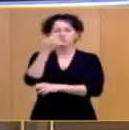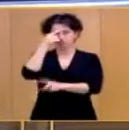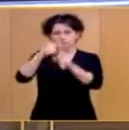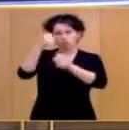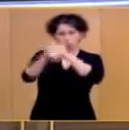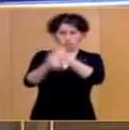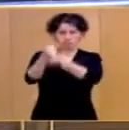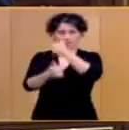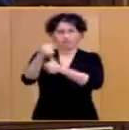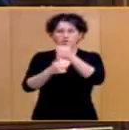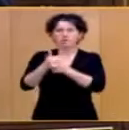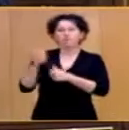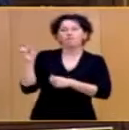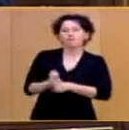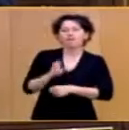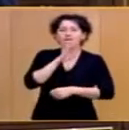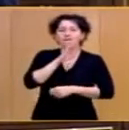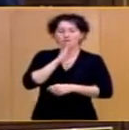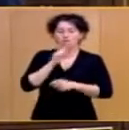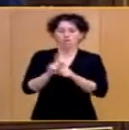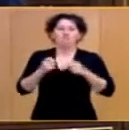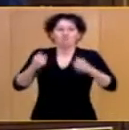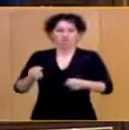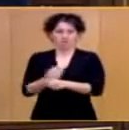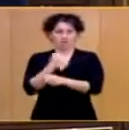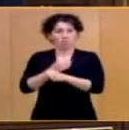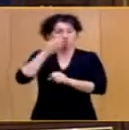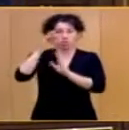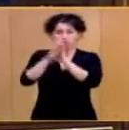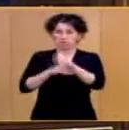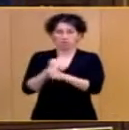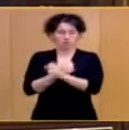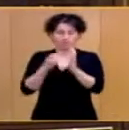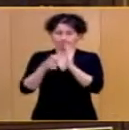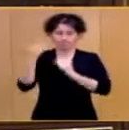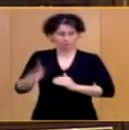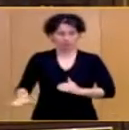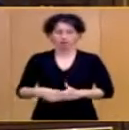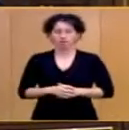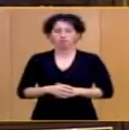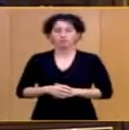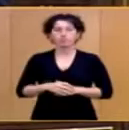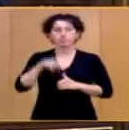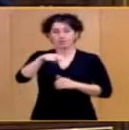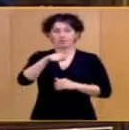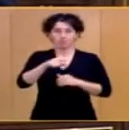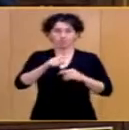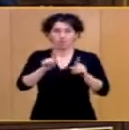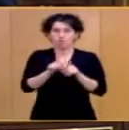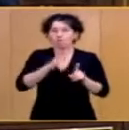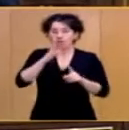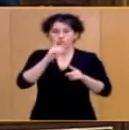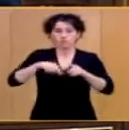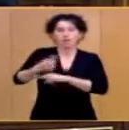sobre la base de una fuerza de trabajo con unas condiciones laborales muy precarias. Estas son algunas de las causas reales